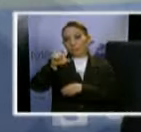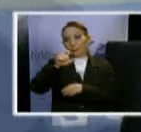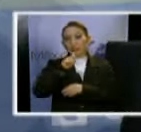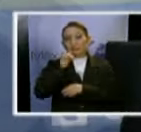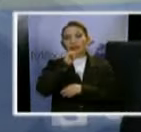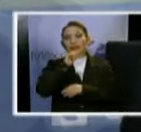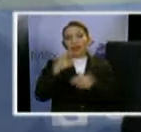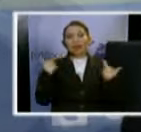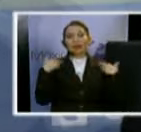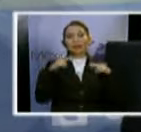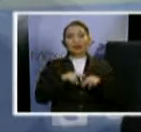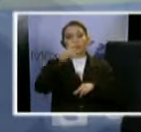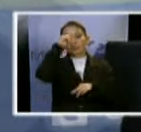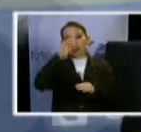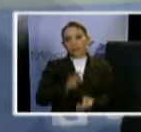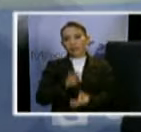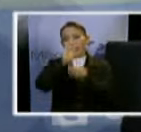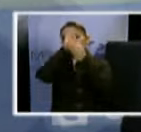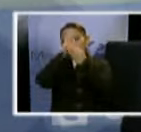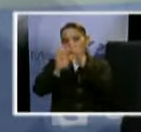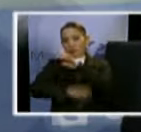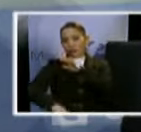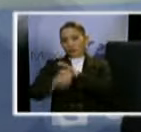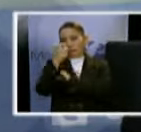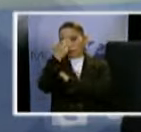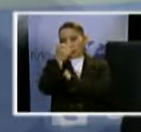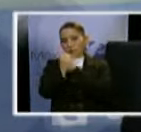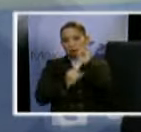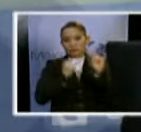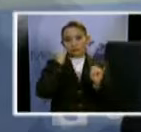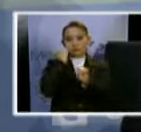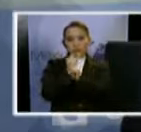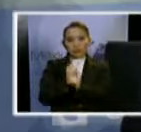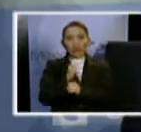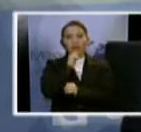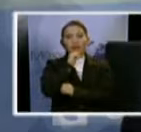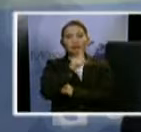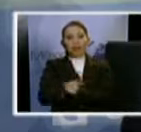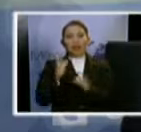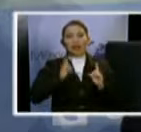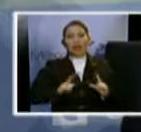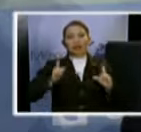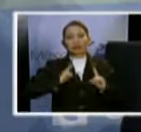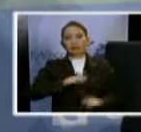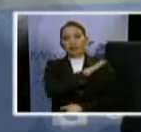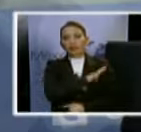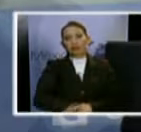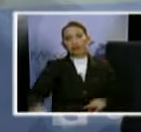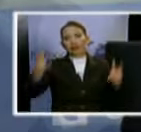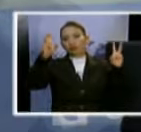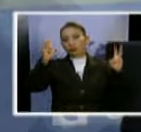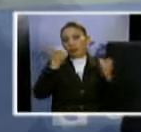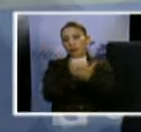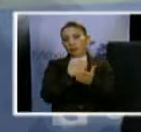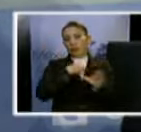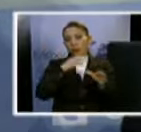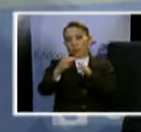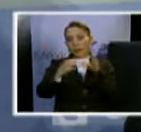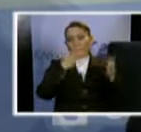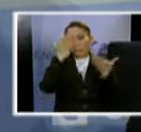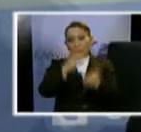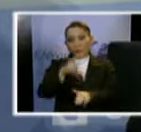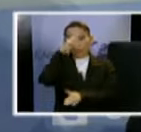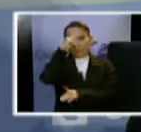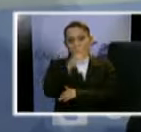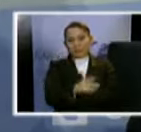también representante de México ante el Fondo Monetario Internacional, también gerente general de Asuntos Económicos y Comerciales del Banco